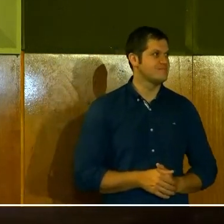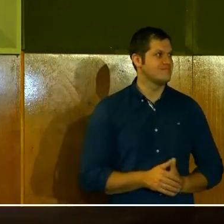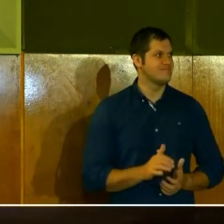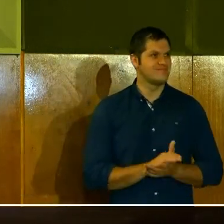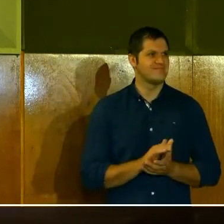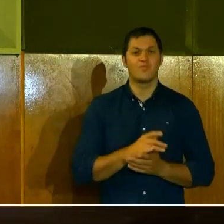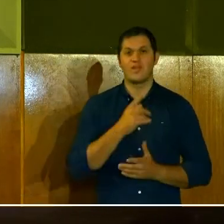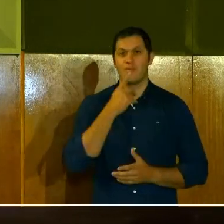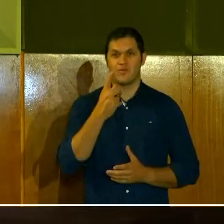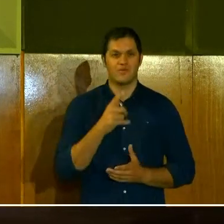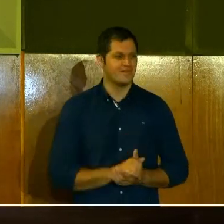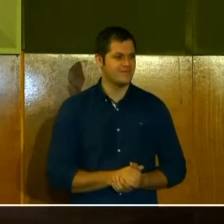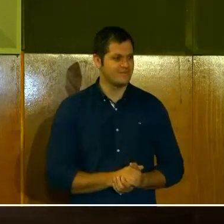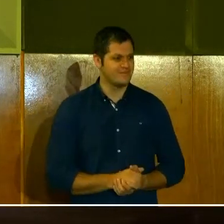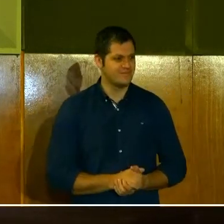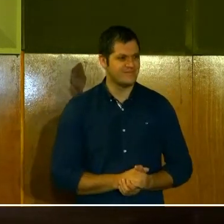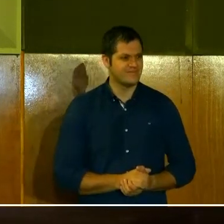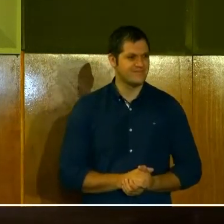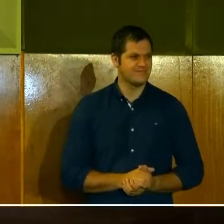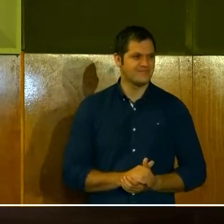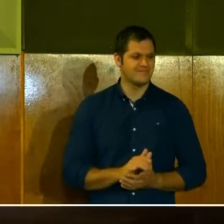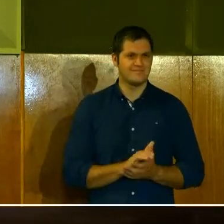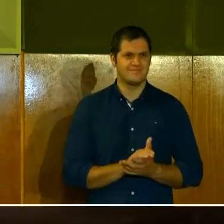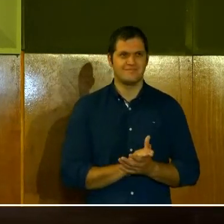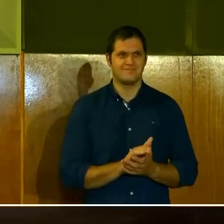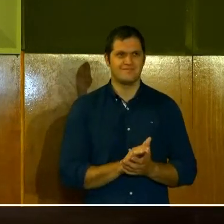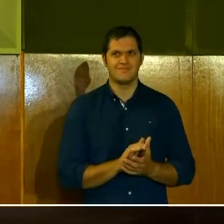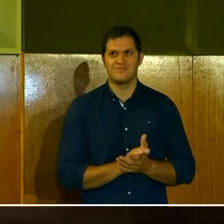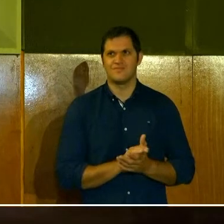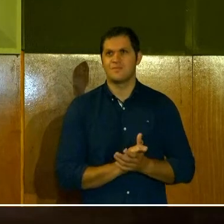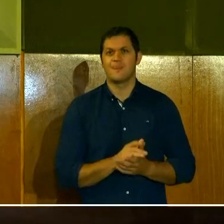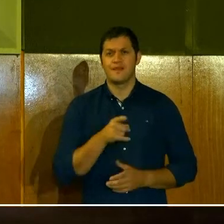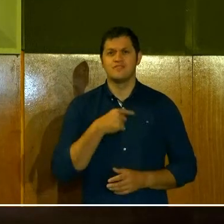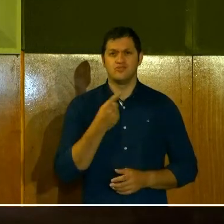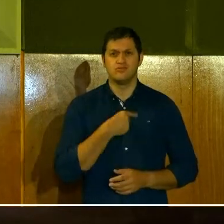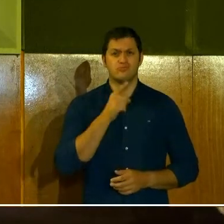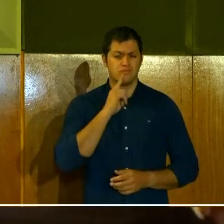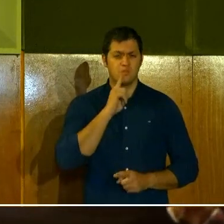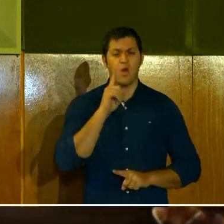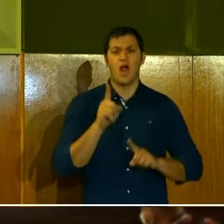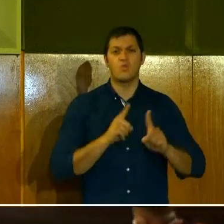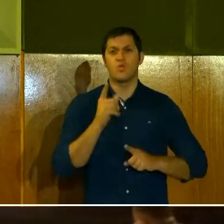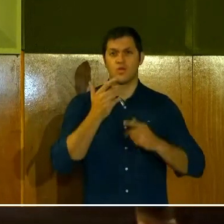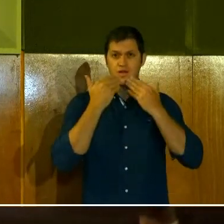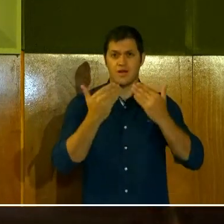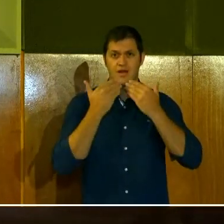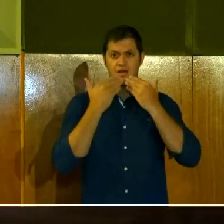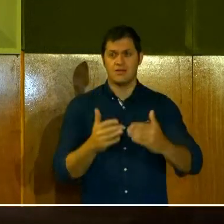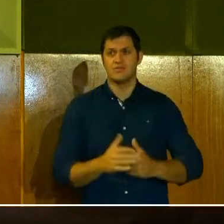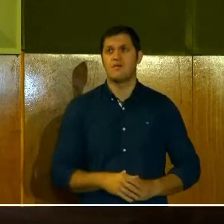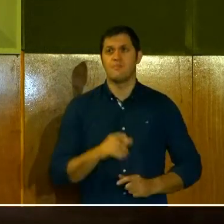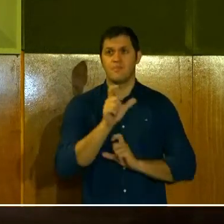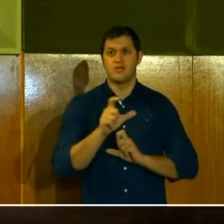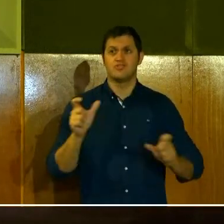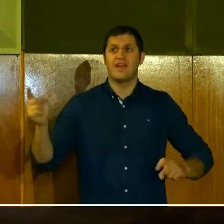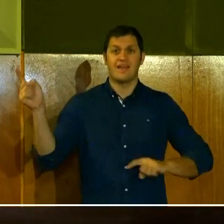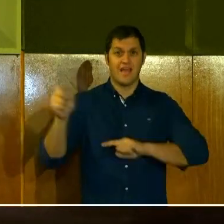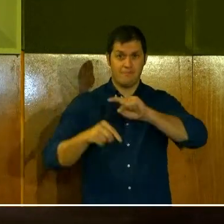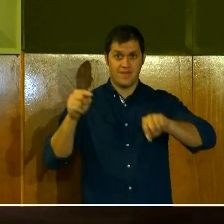a hacer un concurso antes de entregarte un presente adelante guillermo un